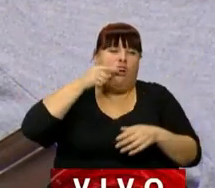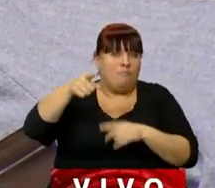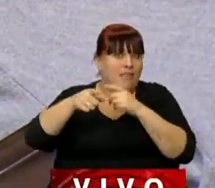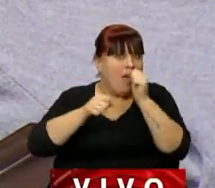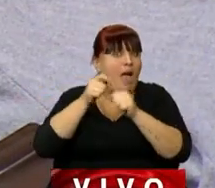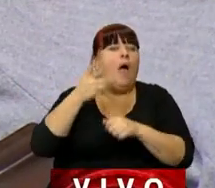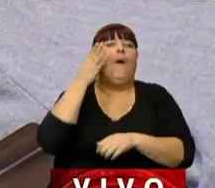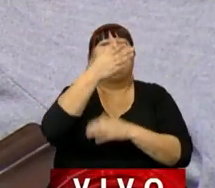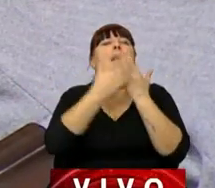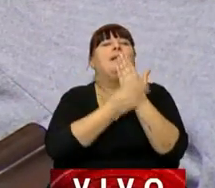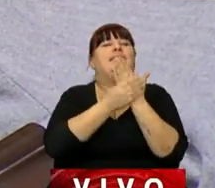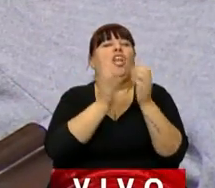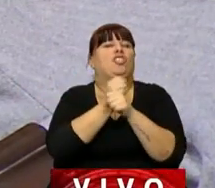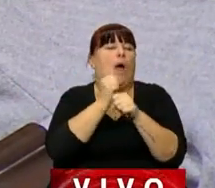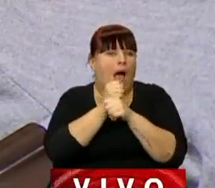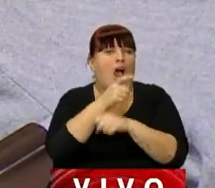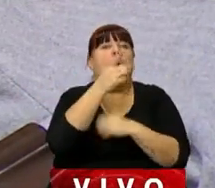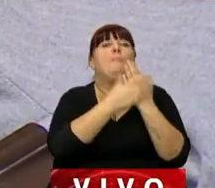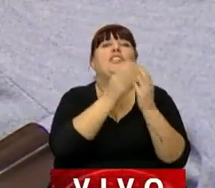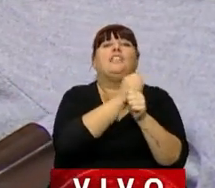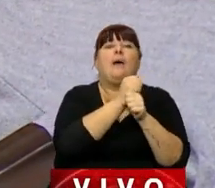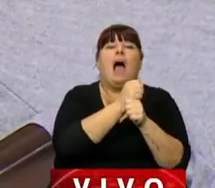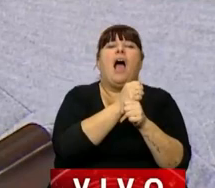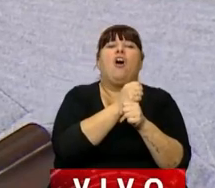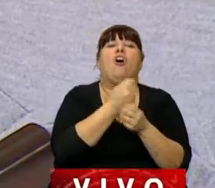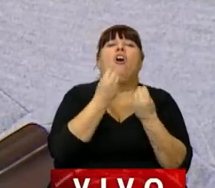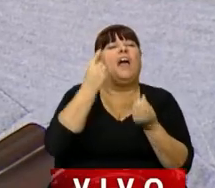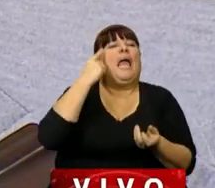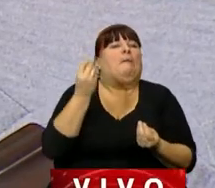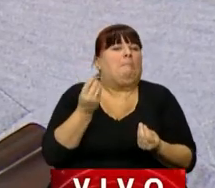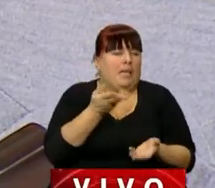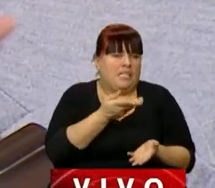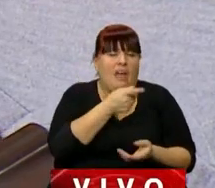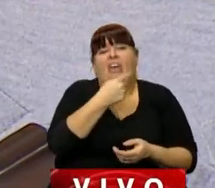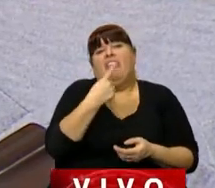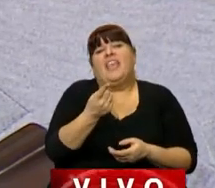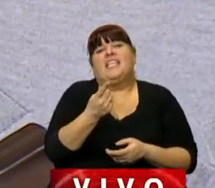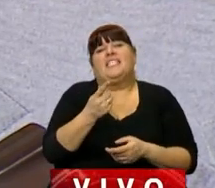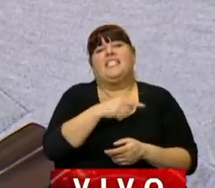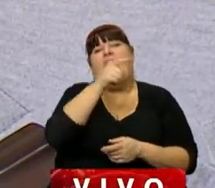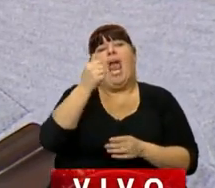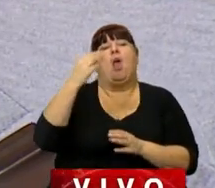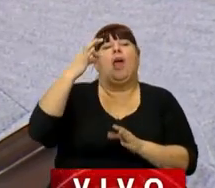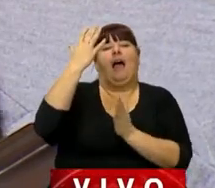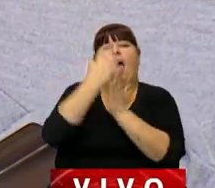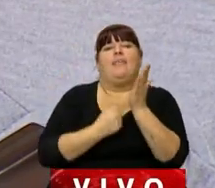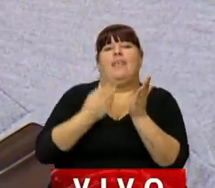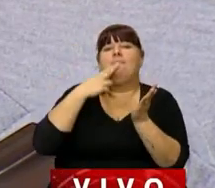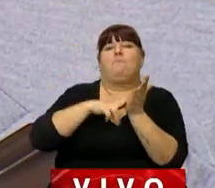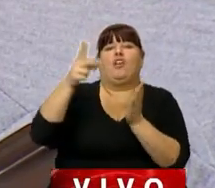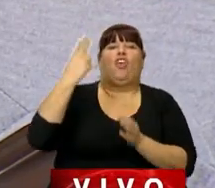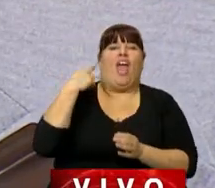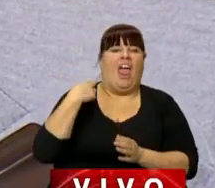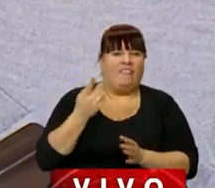entre ellas para ir al ministerio de trabajo y al ministerio de trabajo qué cosa se le ocurre si le ocurre bajar aportes patronales siempre